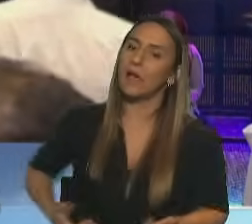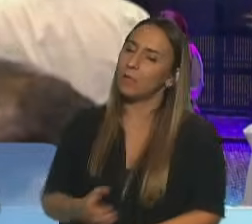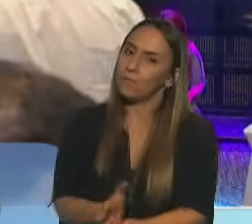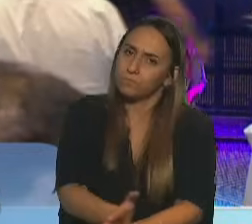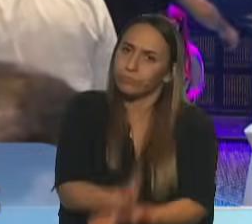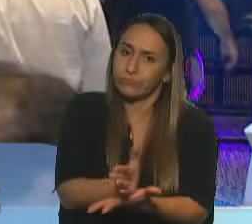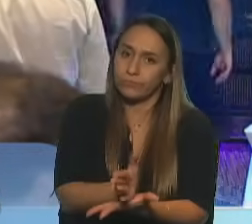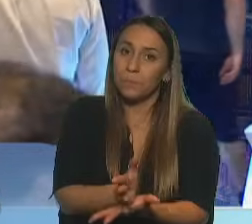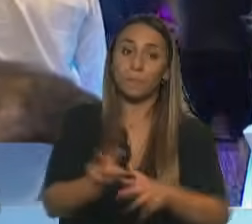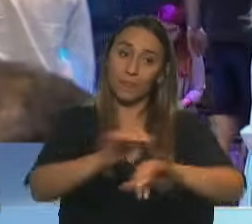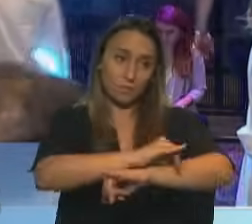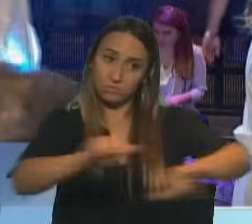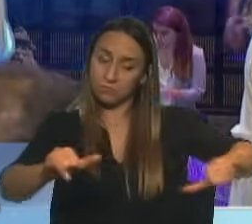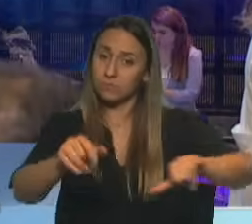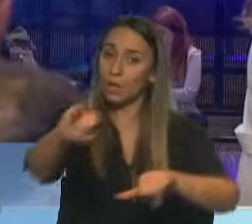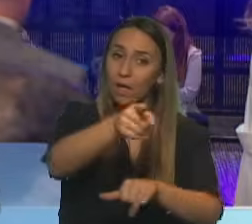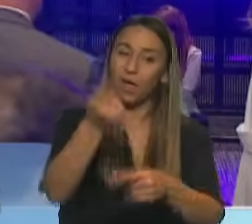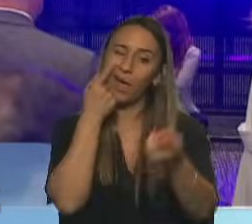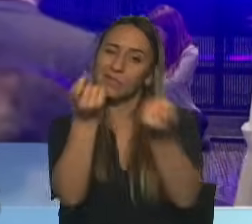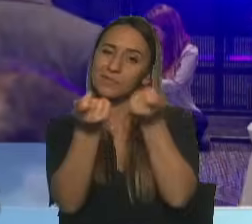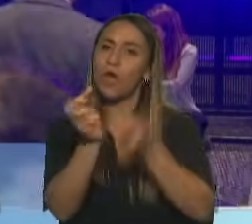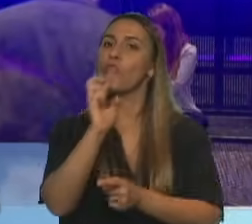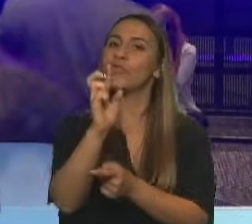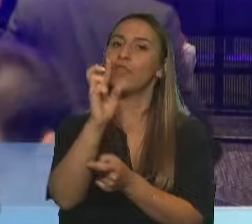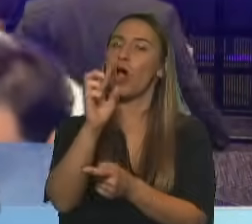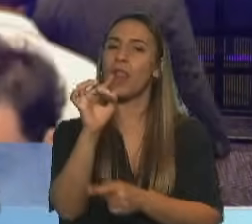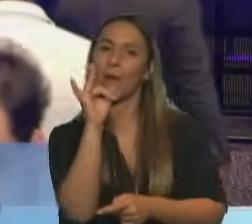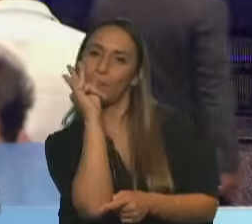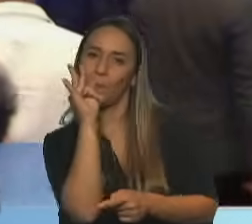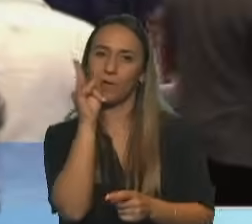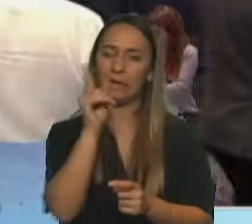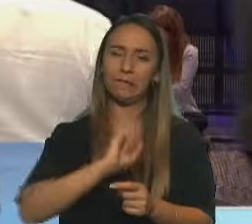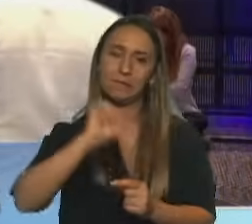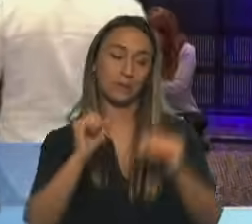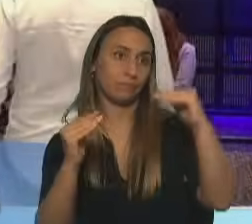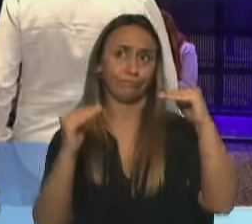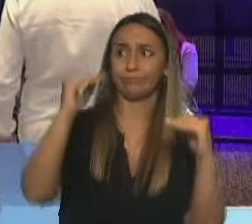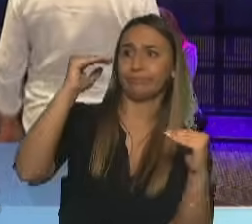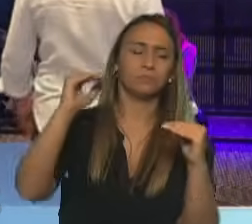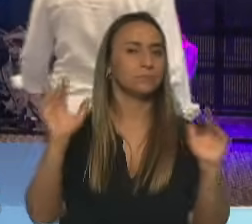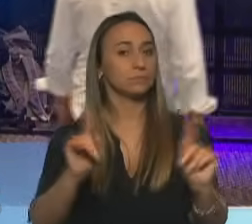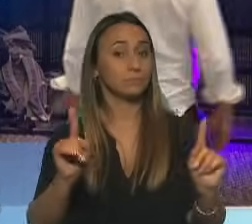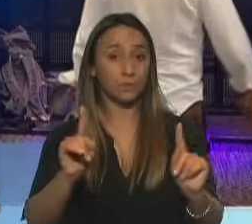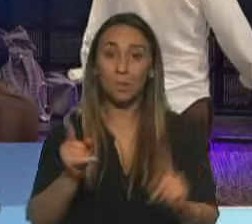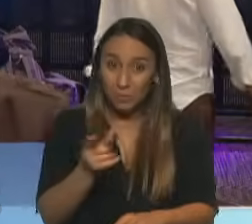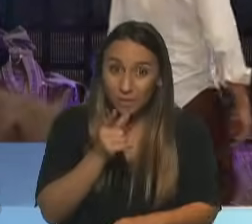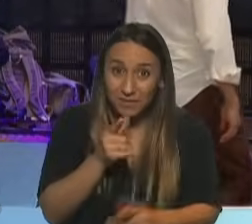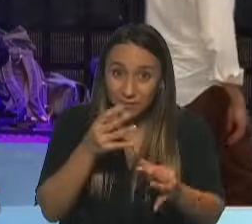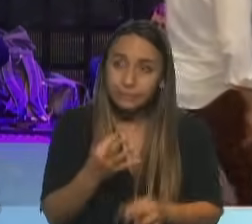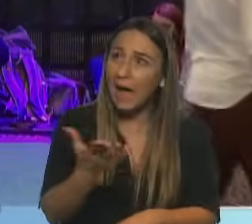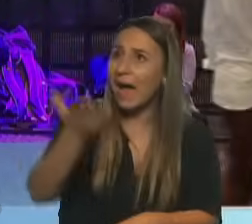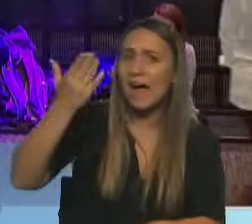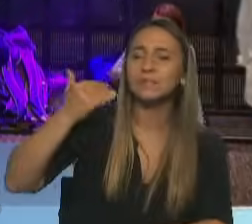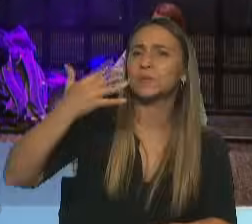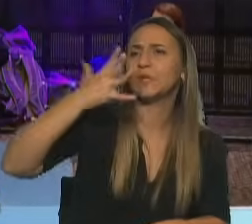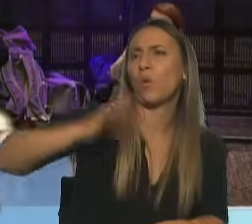mensaje para que no haya movimientos especulativos con el dólar ilegal que amplían la brecha con el legal. Después de una corrida, porque parece que hubieran pasado 5 años, ¿no? Fue una